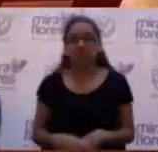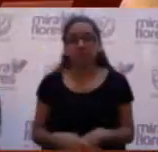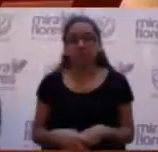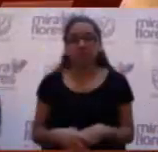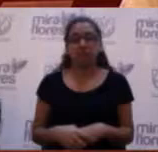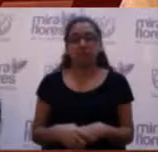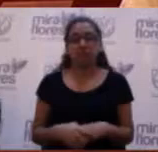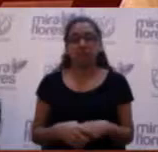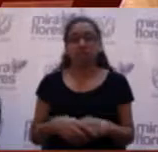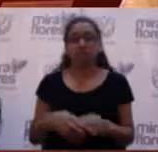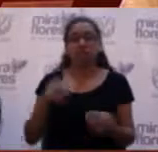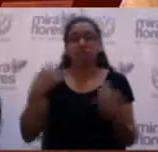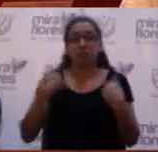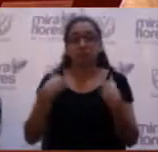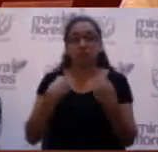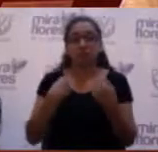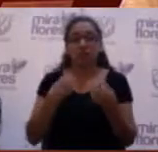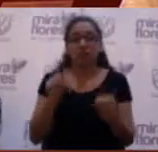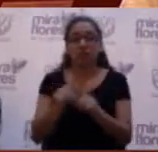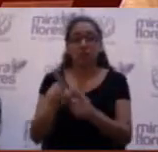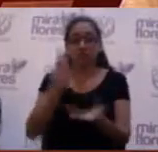que había la autorización para